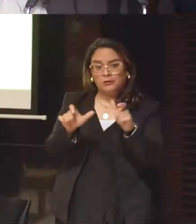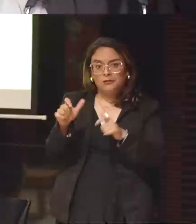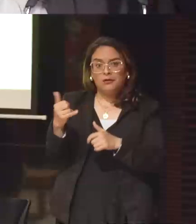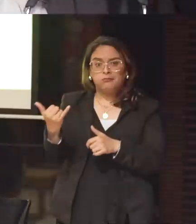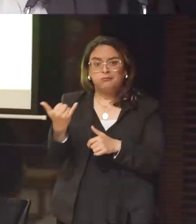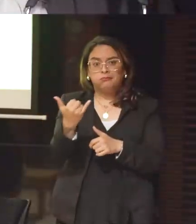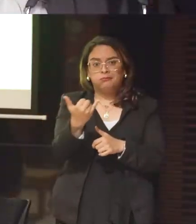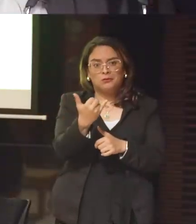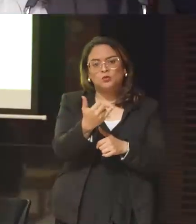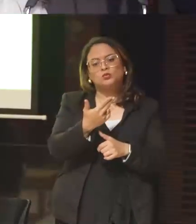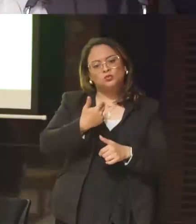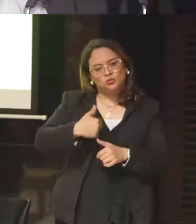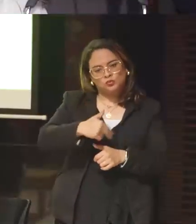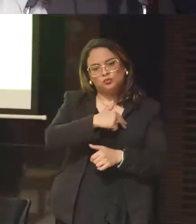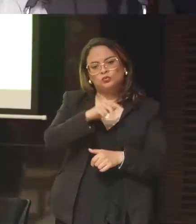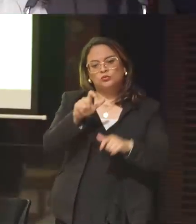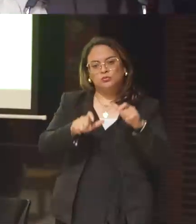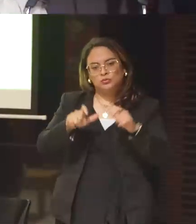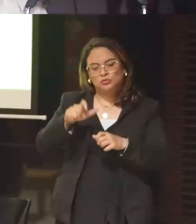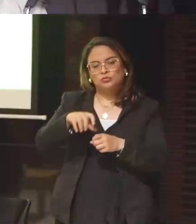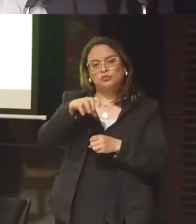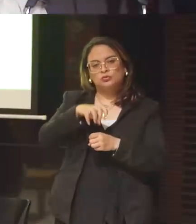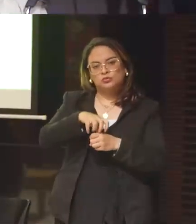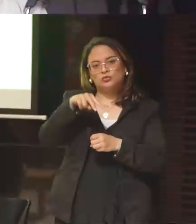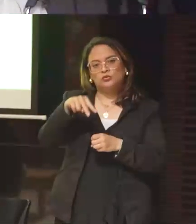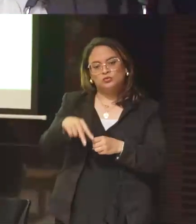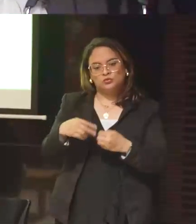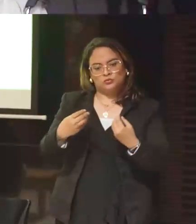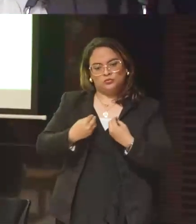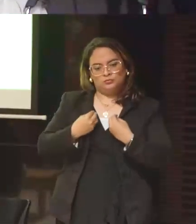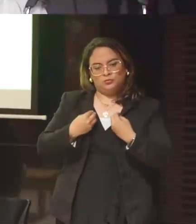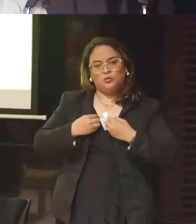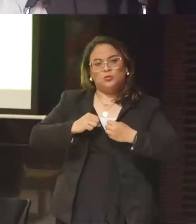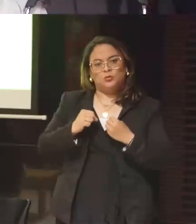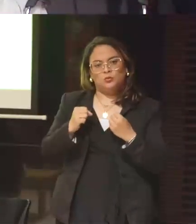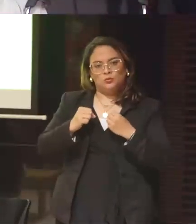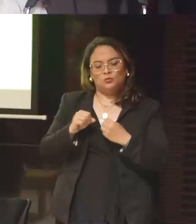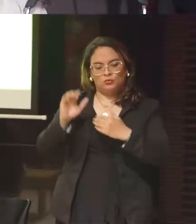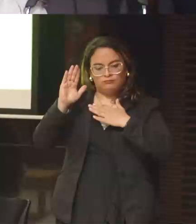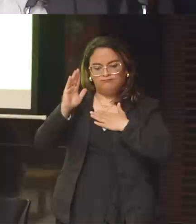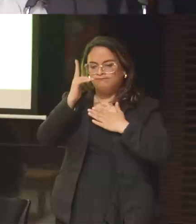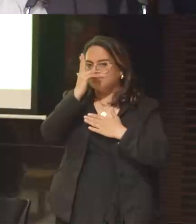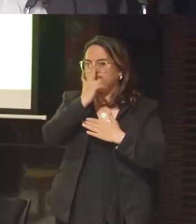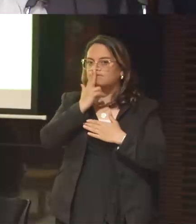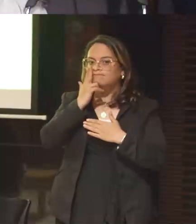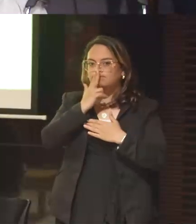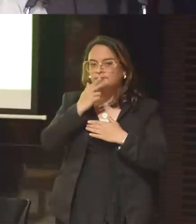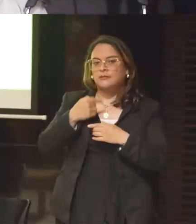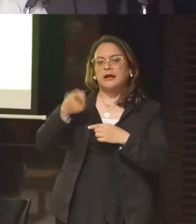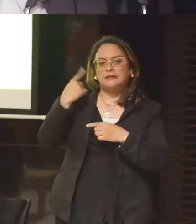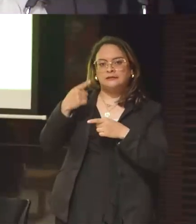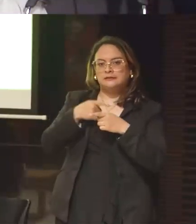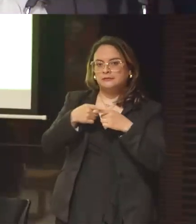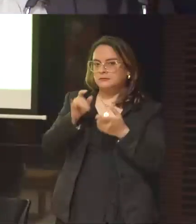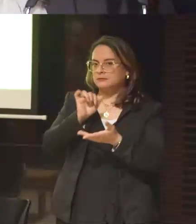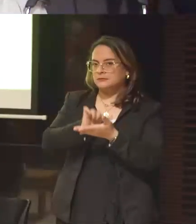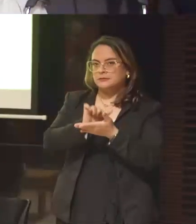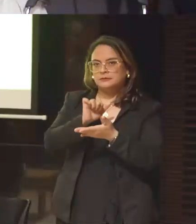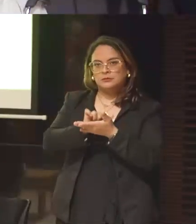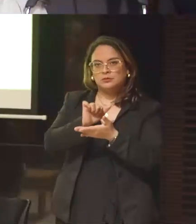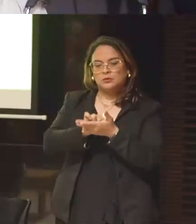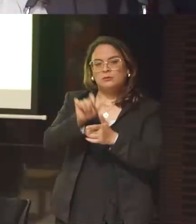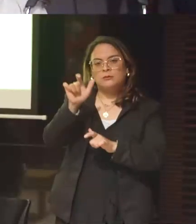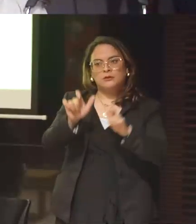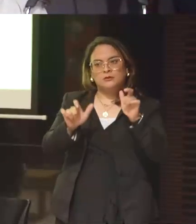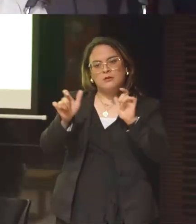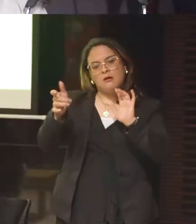que nosotros como ciudadanos de Bogotá, este compromiso me encanta, la semana pasada fue igual, ver cómo la gente habla